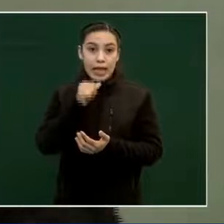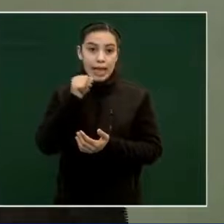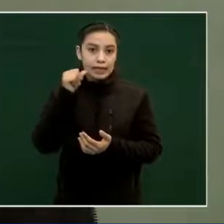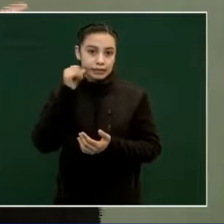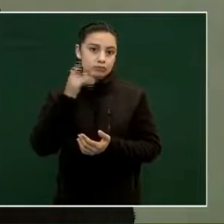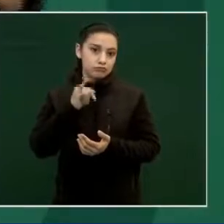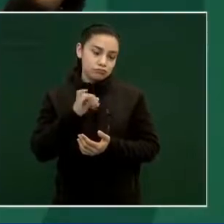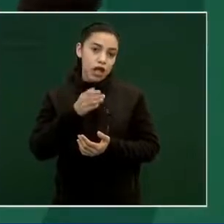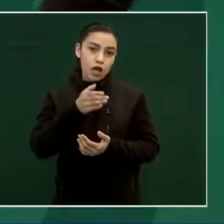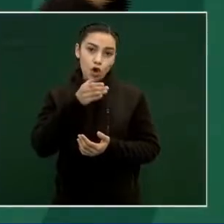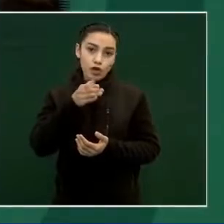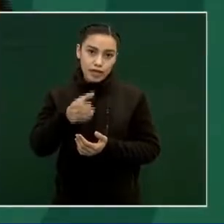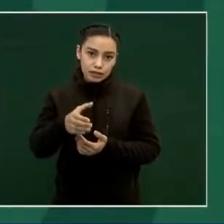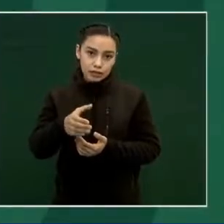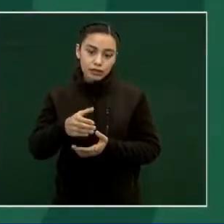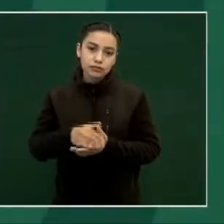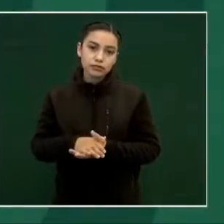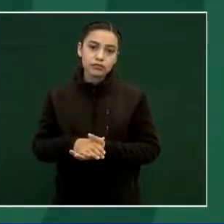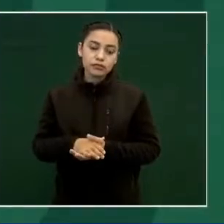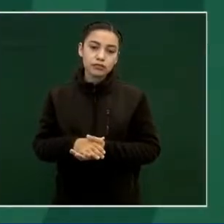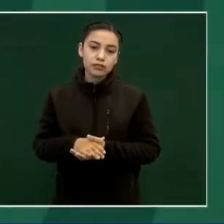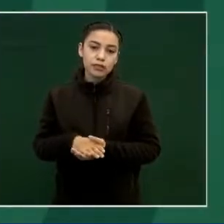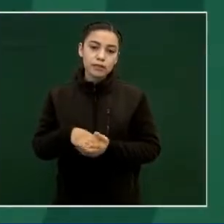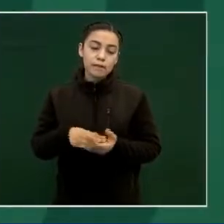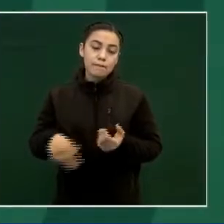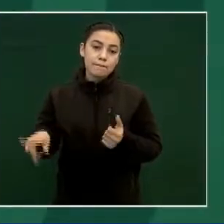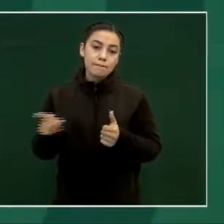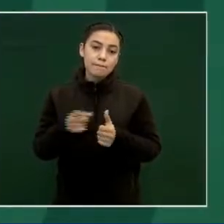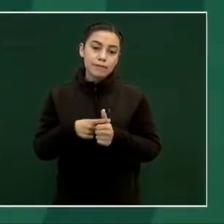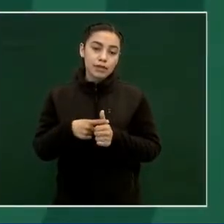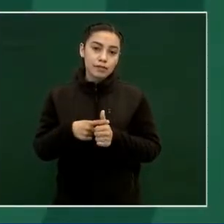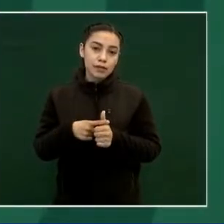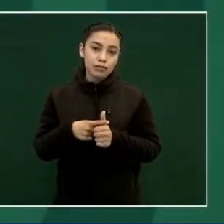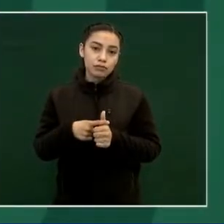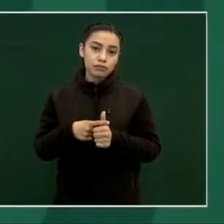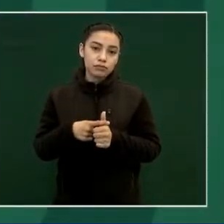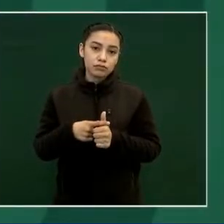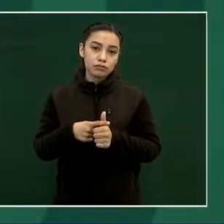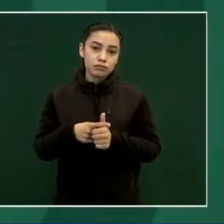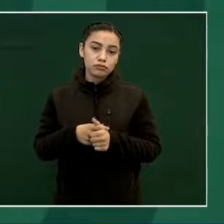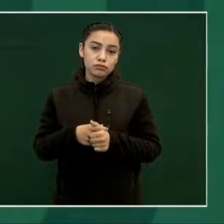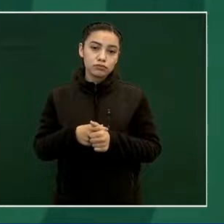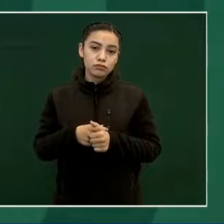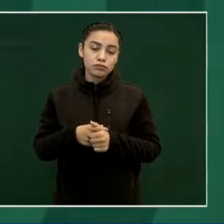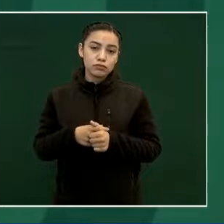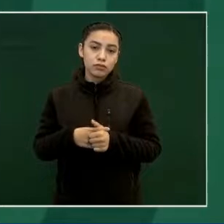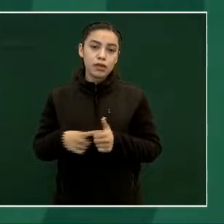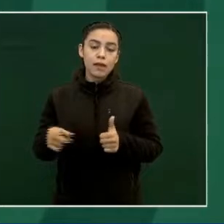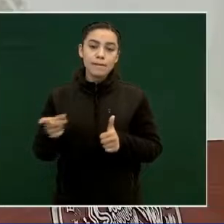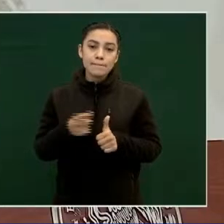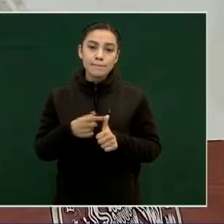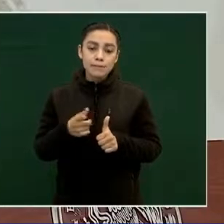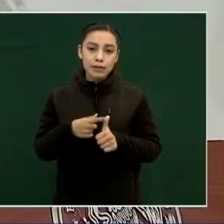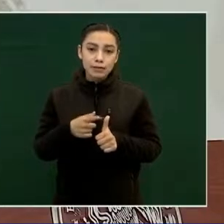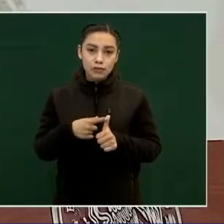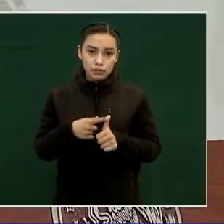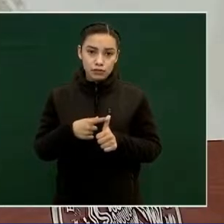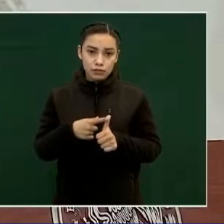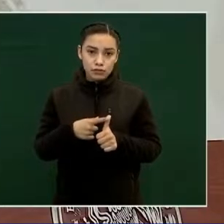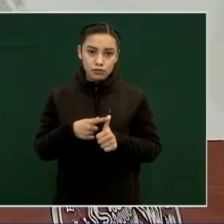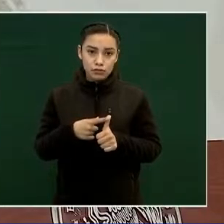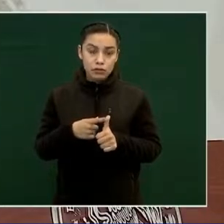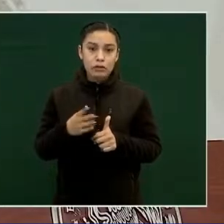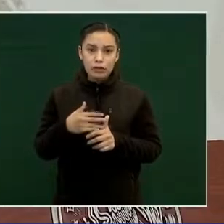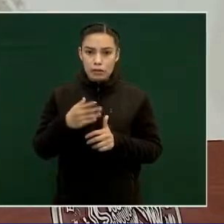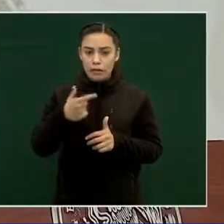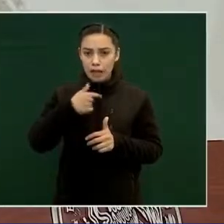que primero diga José Ramón, mi hijo, cuánto gana. José Ramón